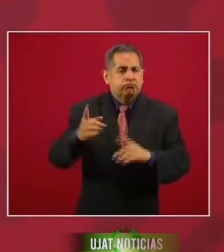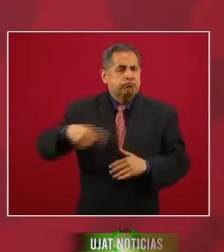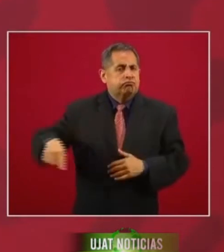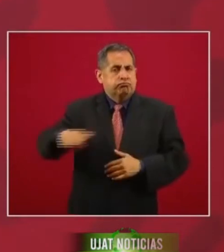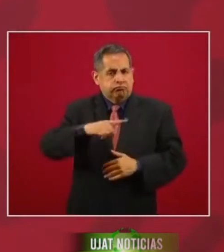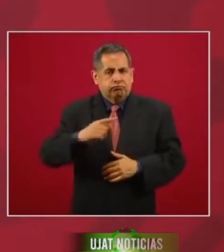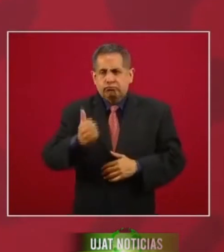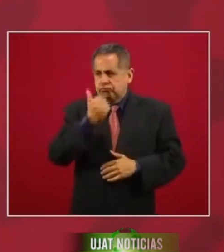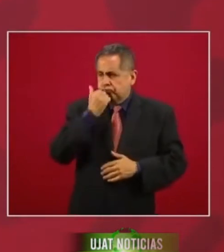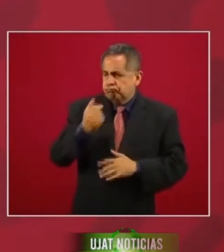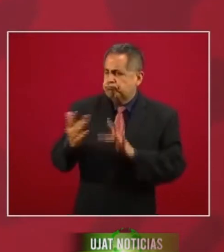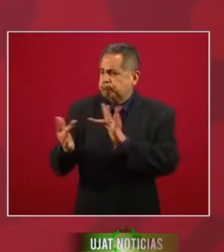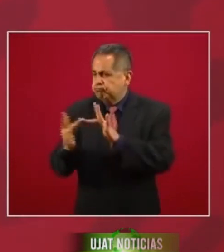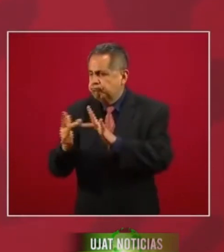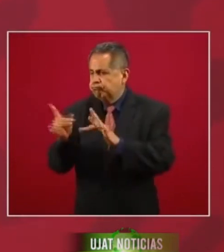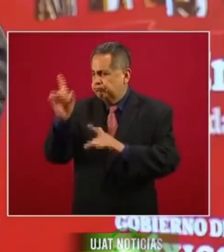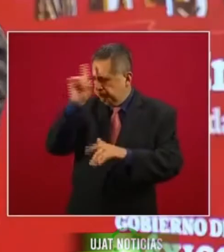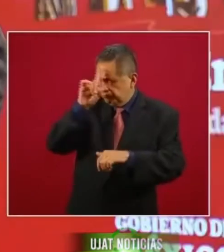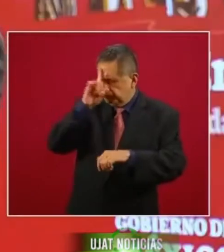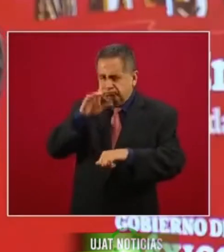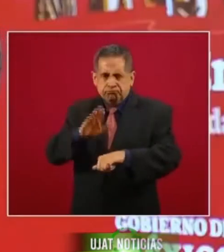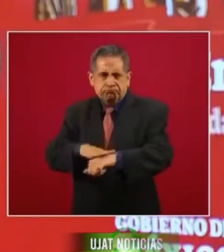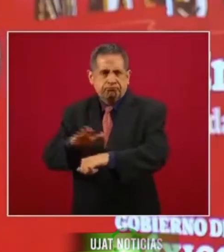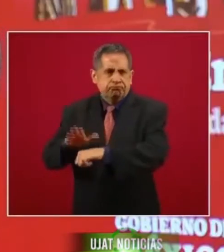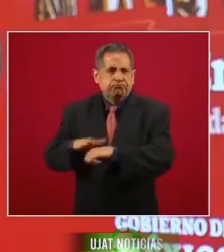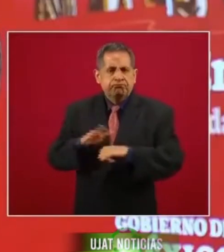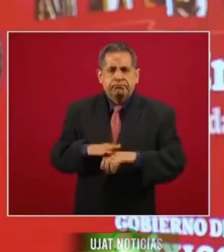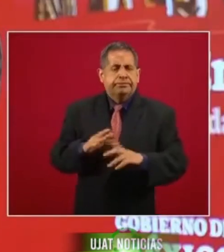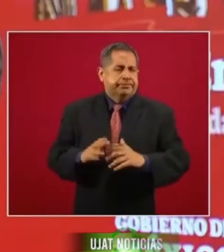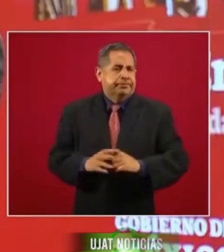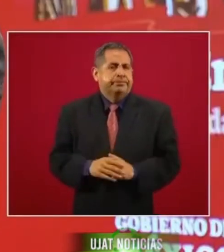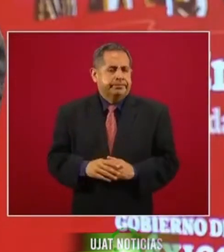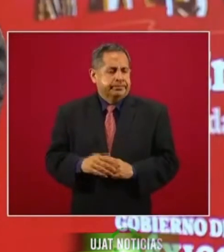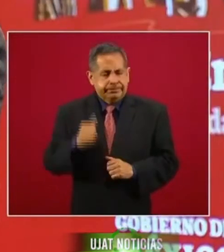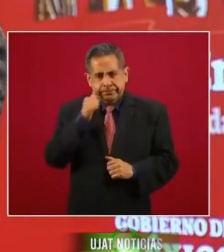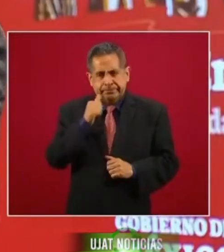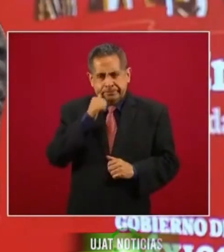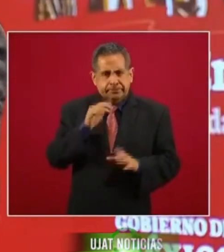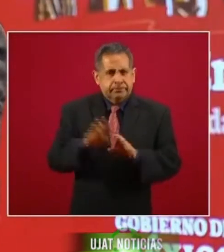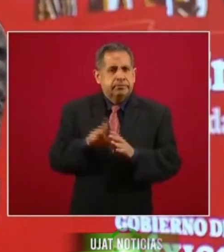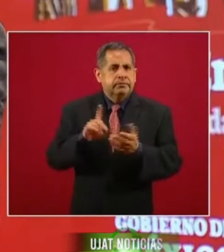a los niños, todo esto de manera